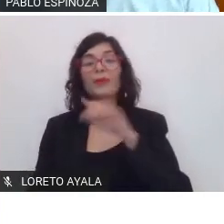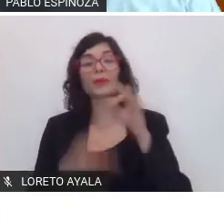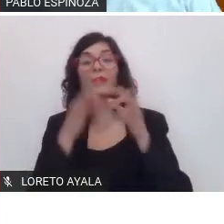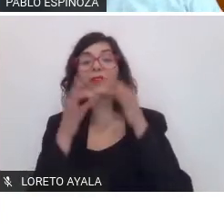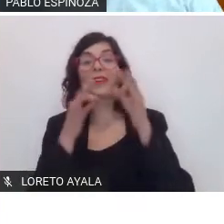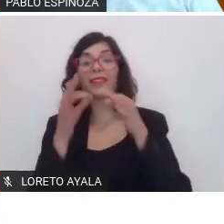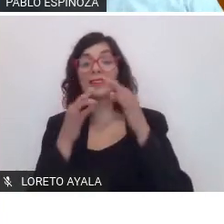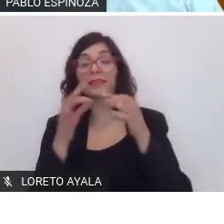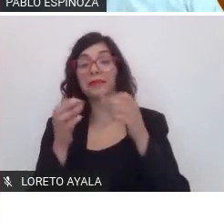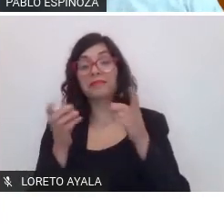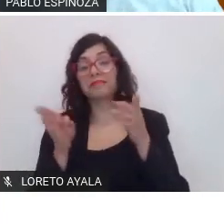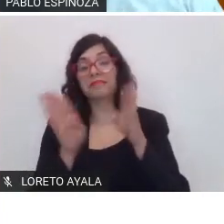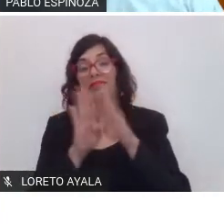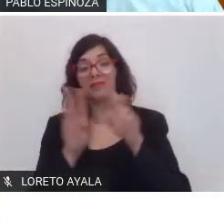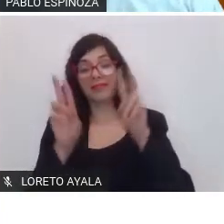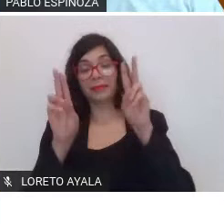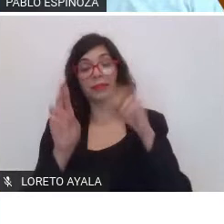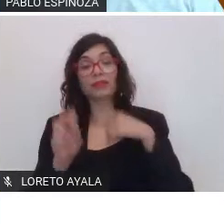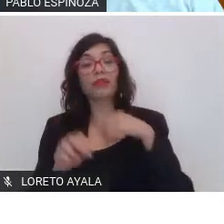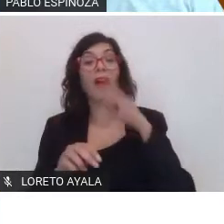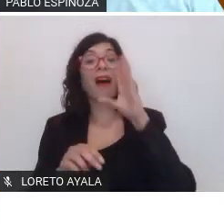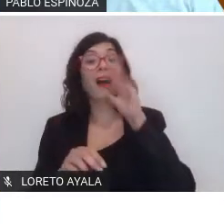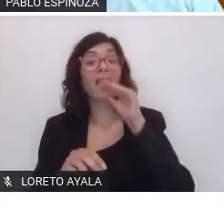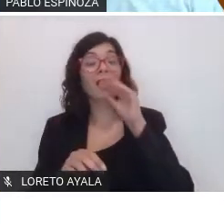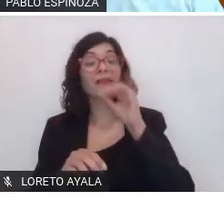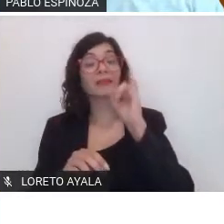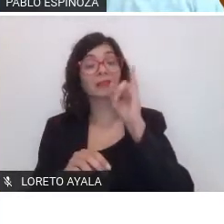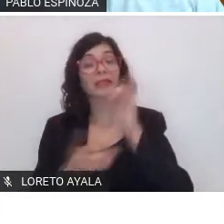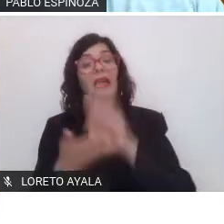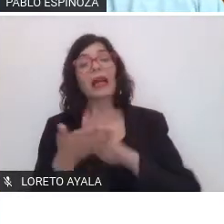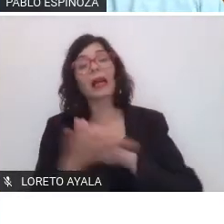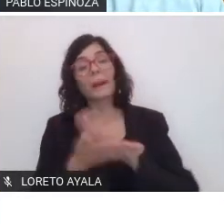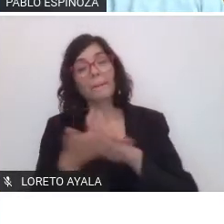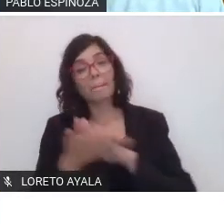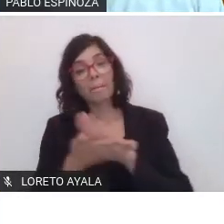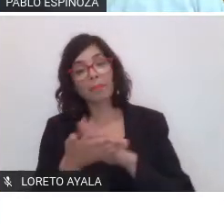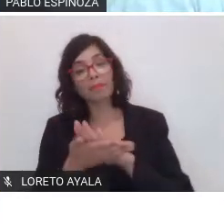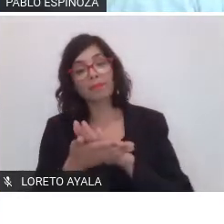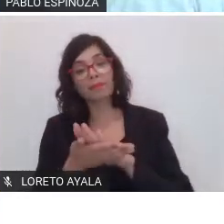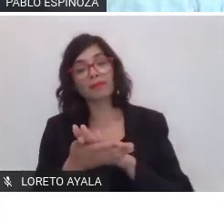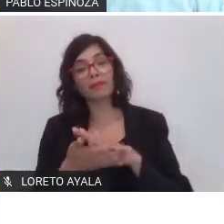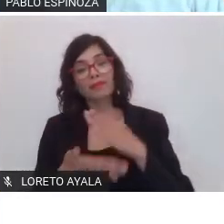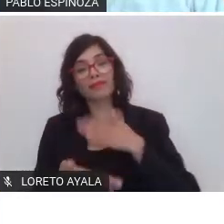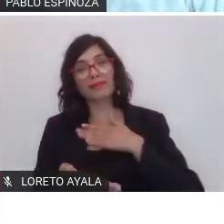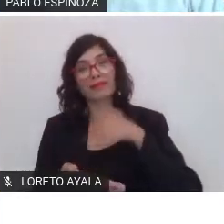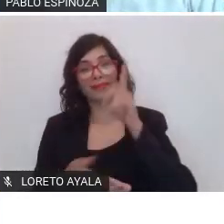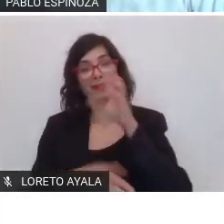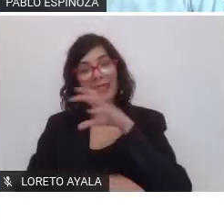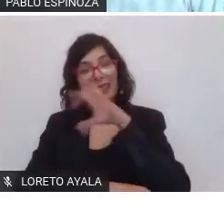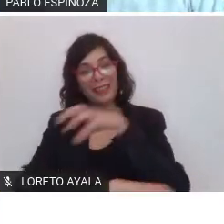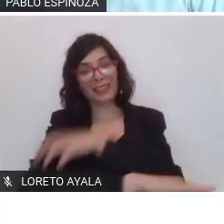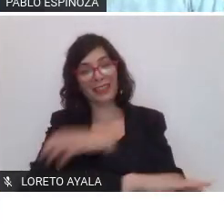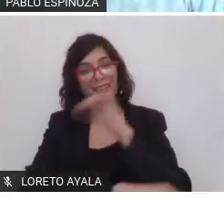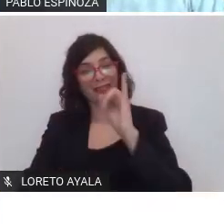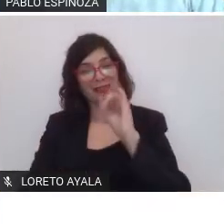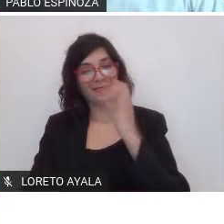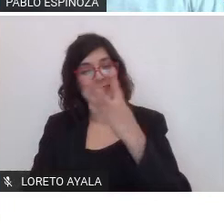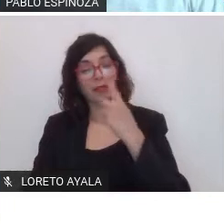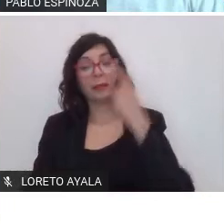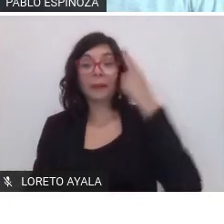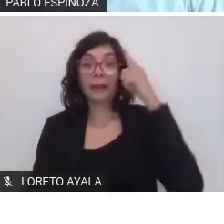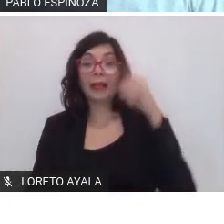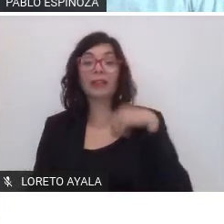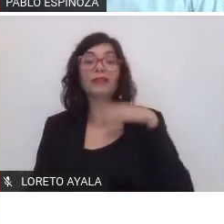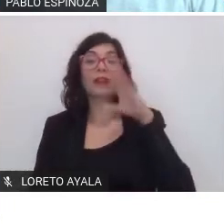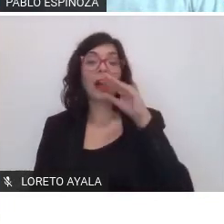igual, no voy a hablar, o sea, voy a tomar ejemplos de nuestra provincia y región, pero hablo a nombre